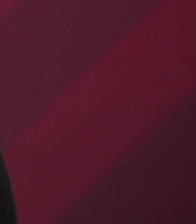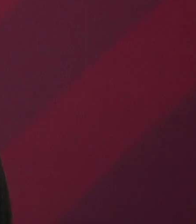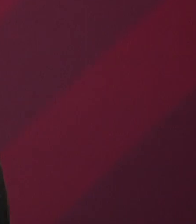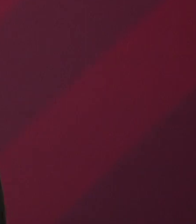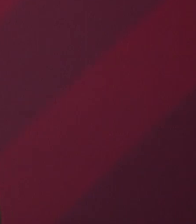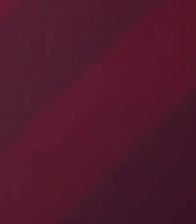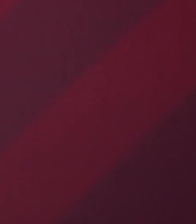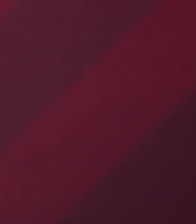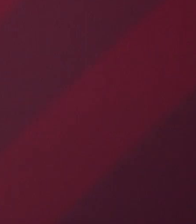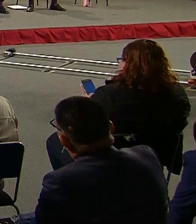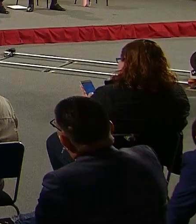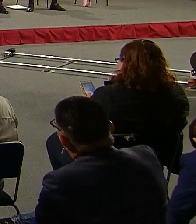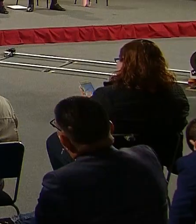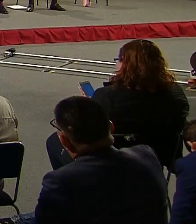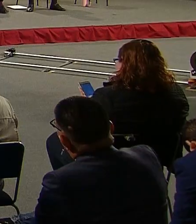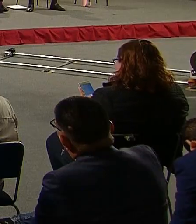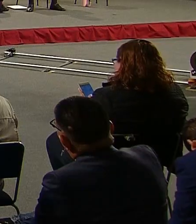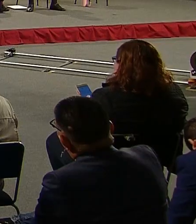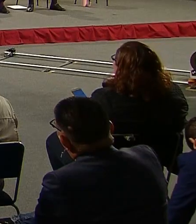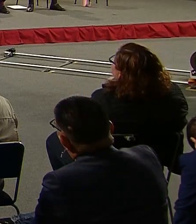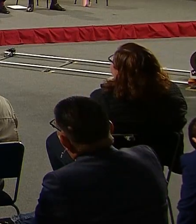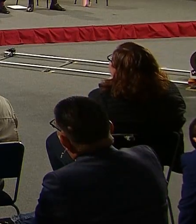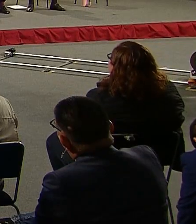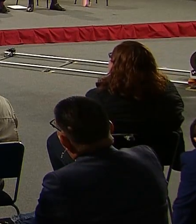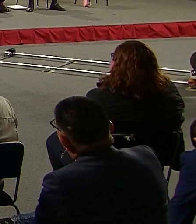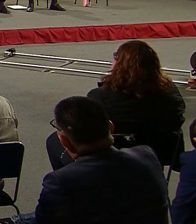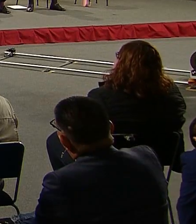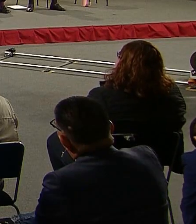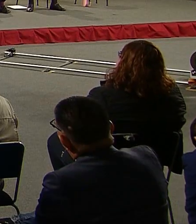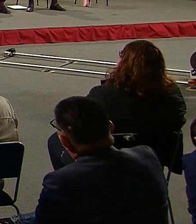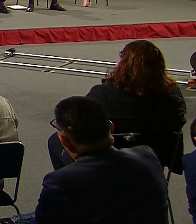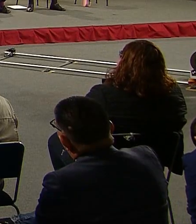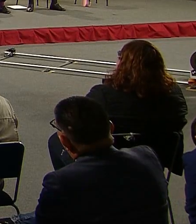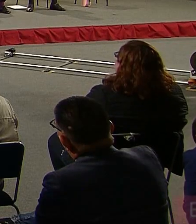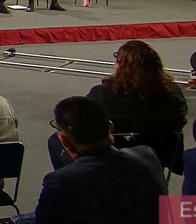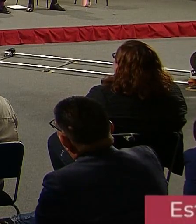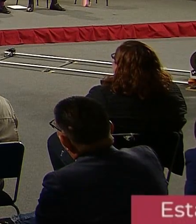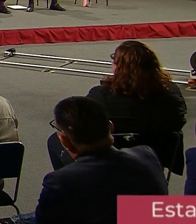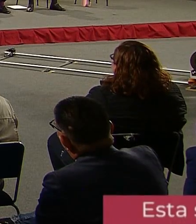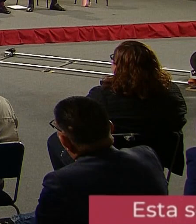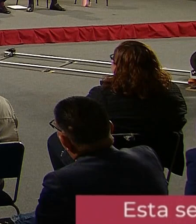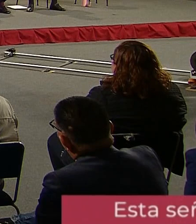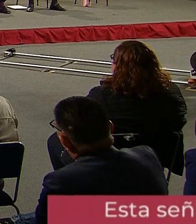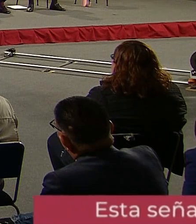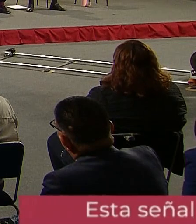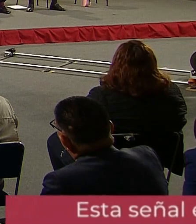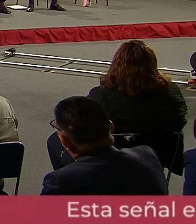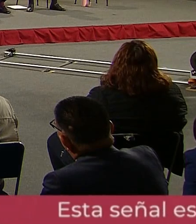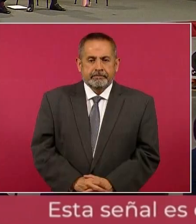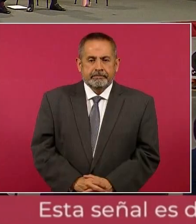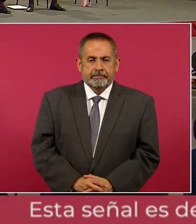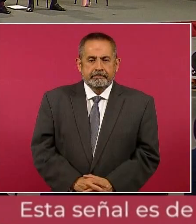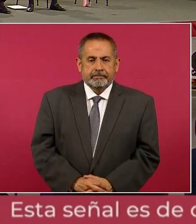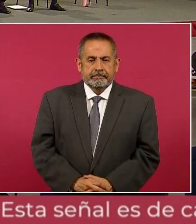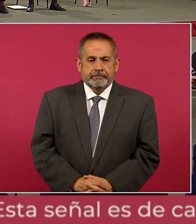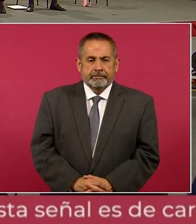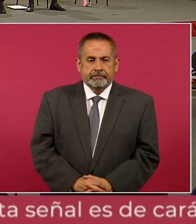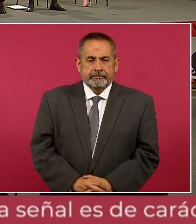concluyó las reuniones con servidores públicos de los 32 estados, en las que informó que de las